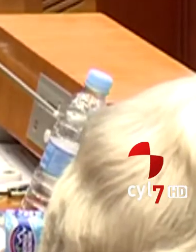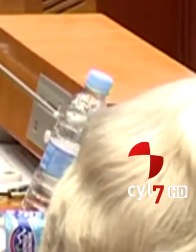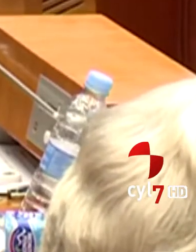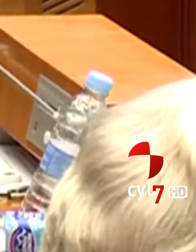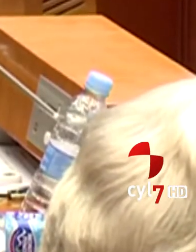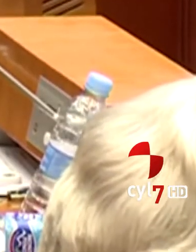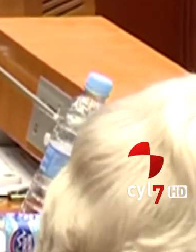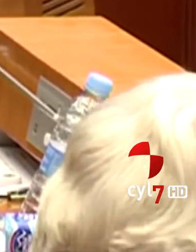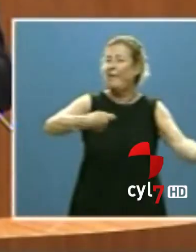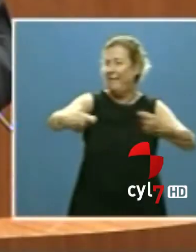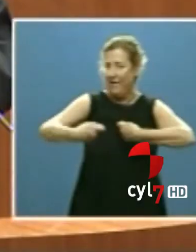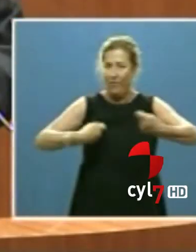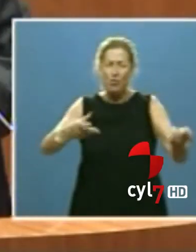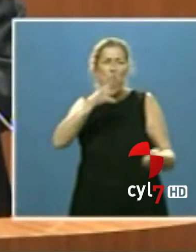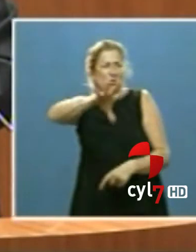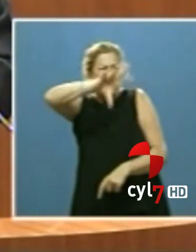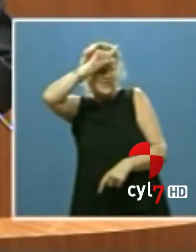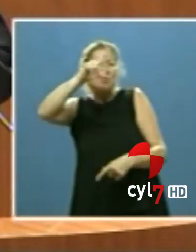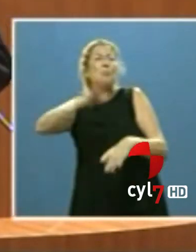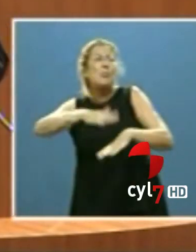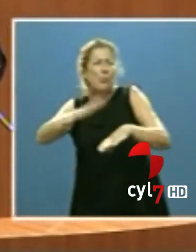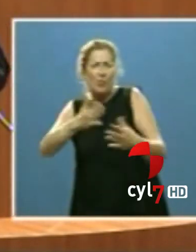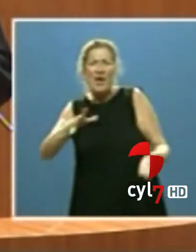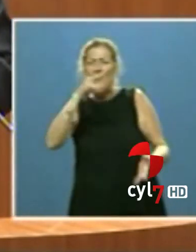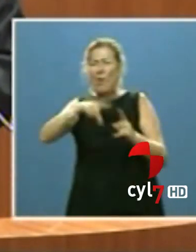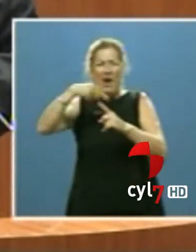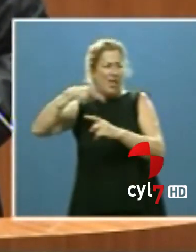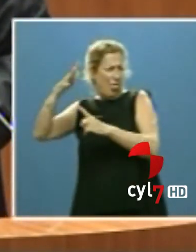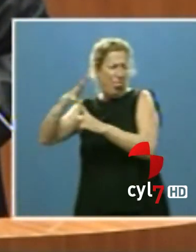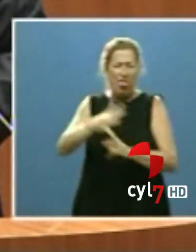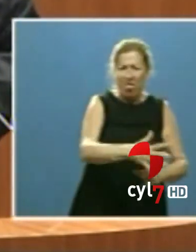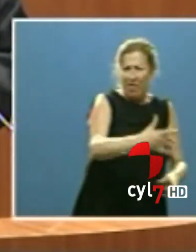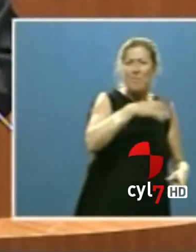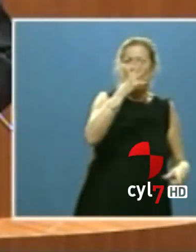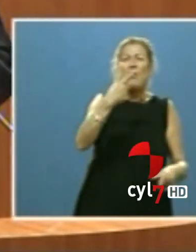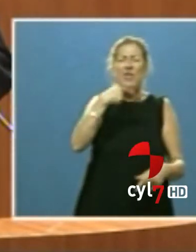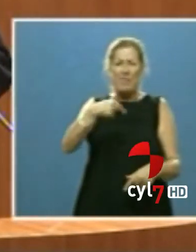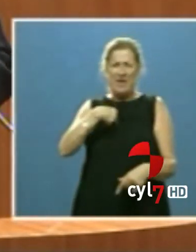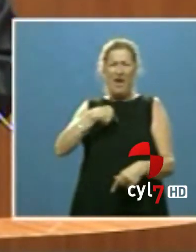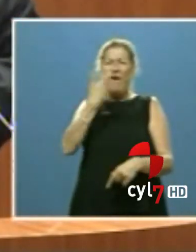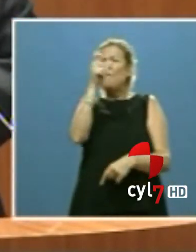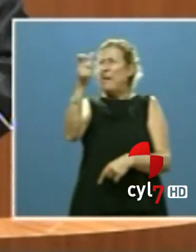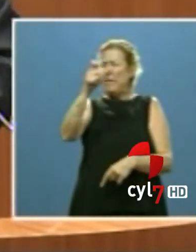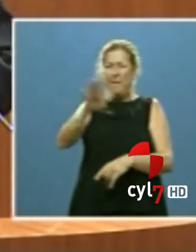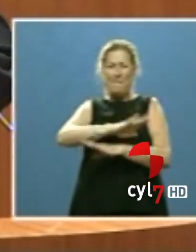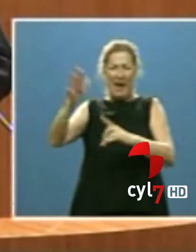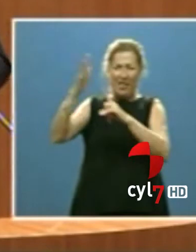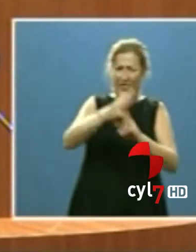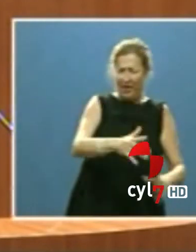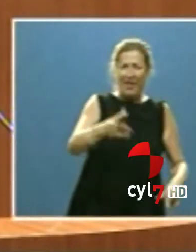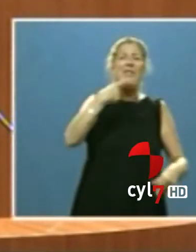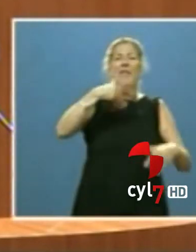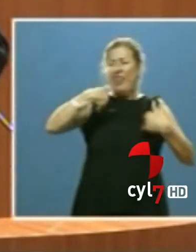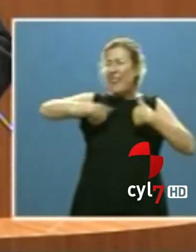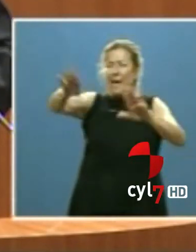negociado pero porque se arrepiente porque porque me descalifica porque porque se dirige a mí de esa forma despectiva déjenme morir y